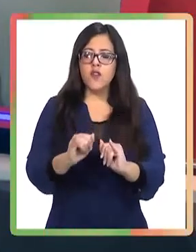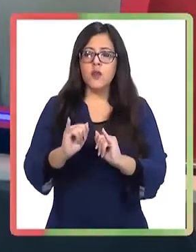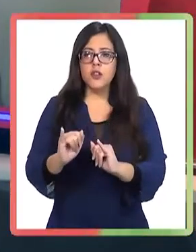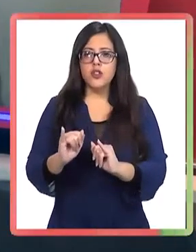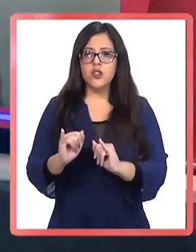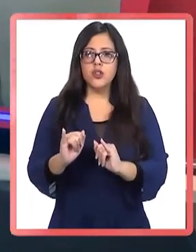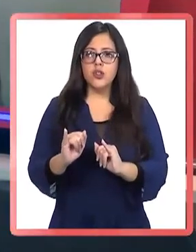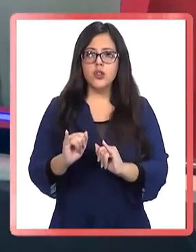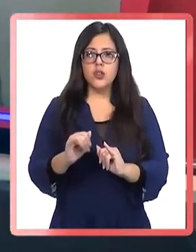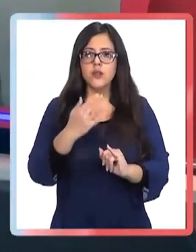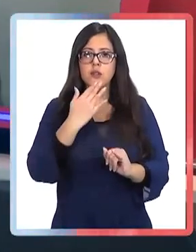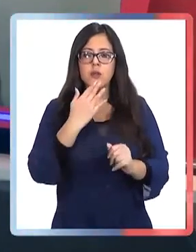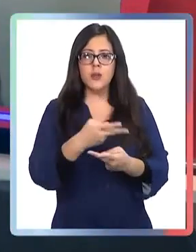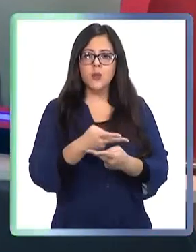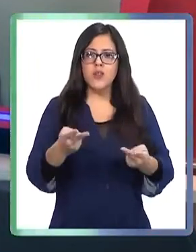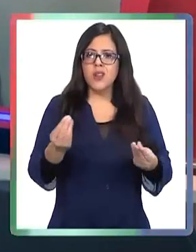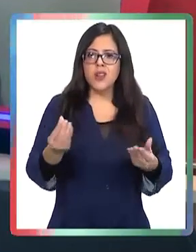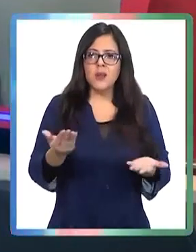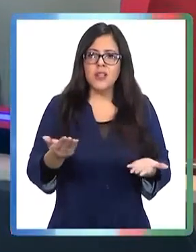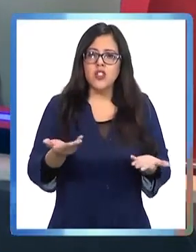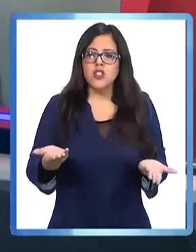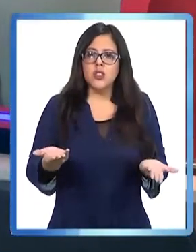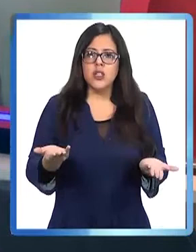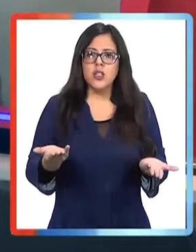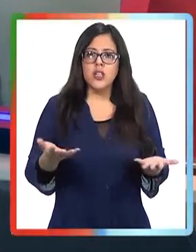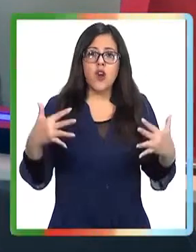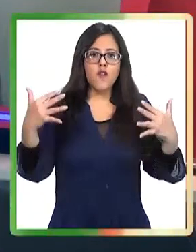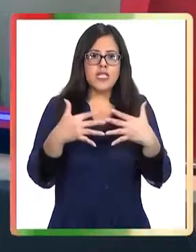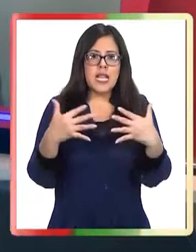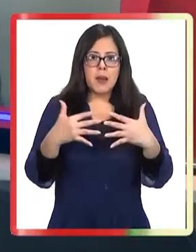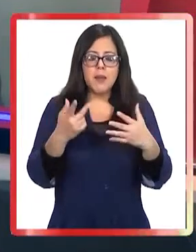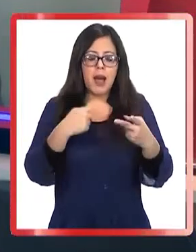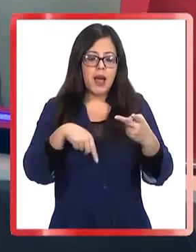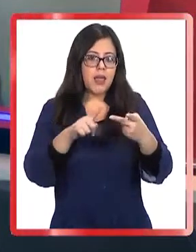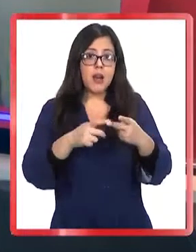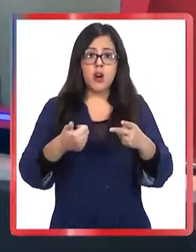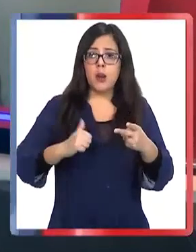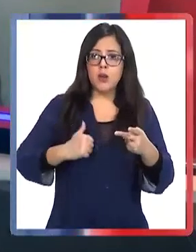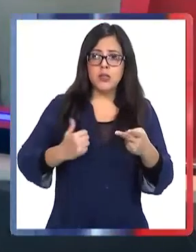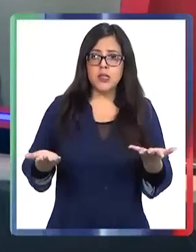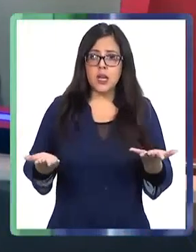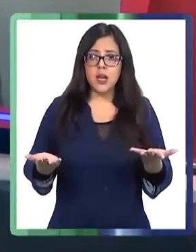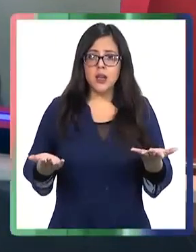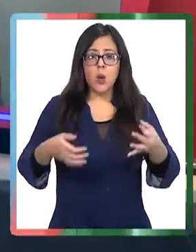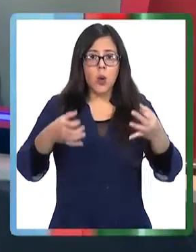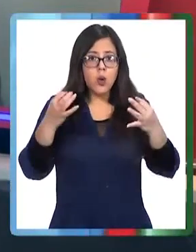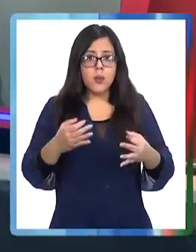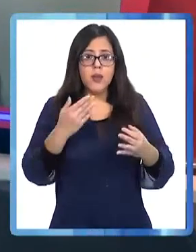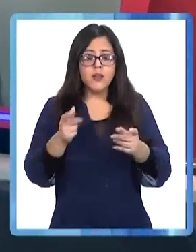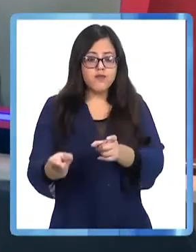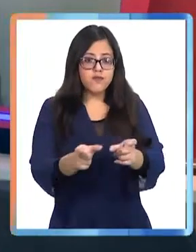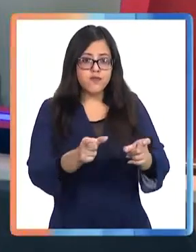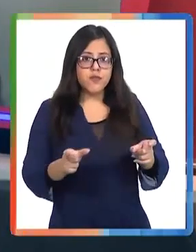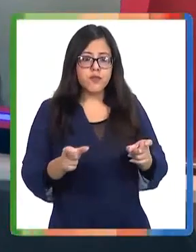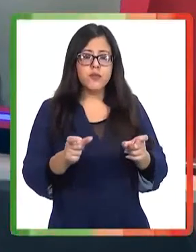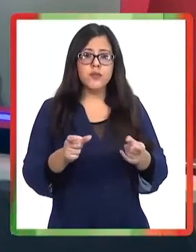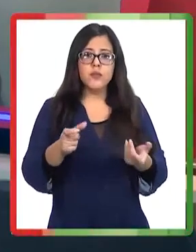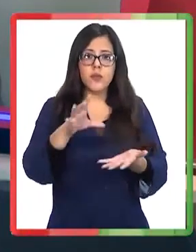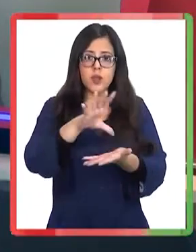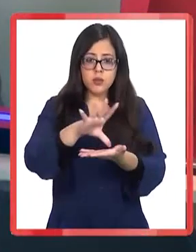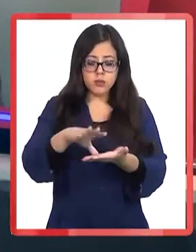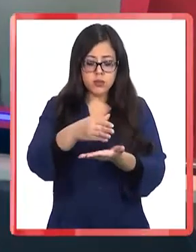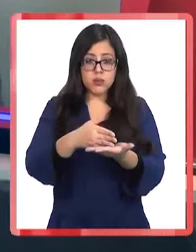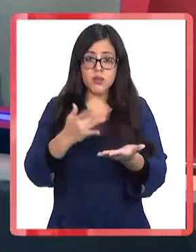esa información, a esas ubicaciones, ¿qué está pasando entonces con las Fuerzas Armadas? ¿Qué está pasando con las policías a la hora de controlar y fiscalizar